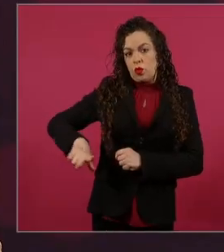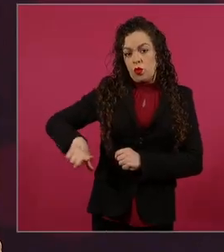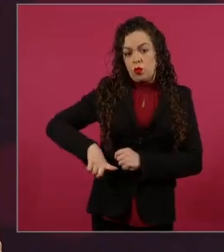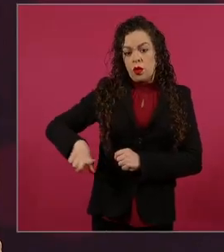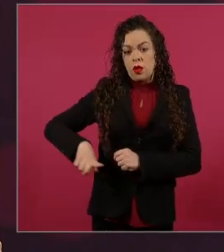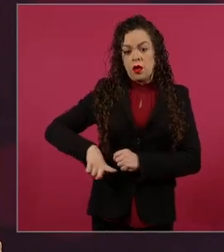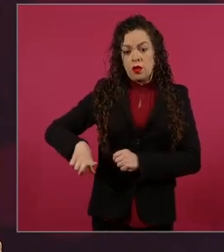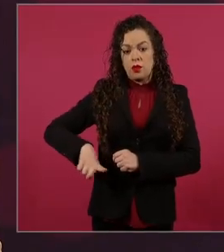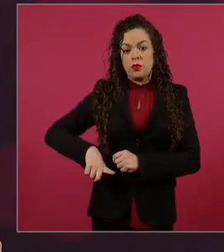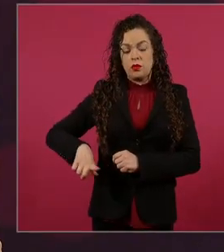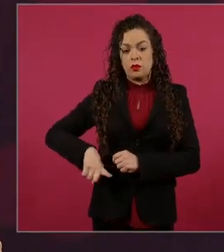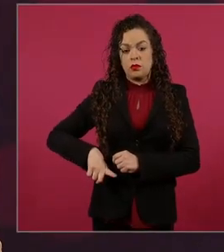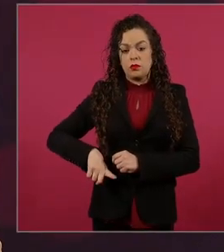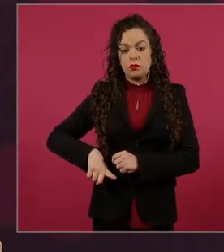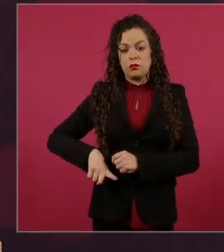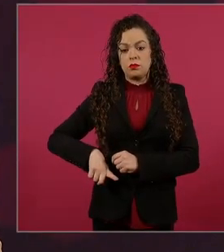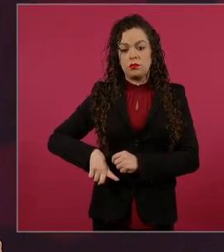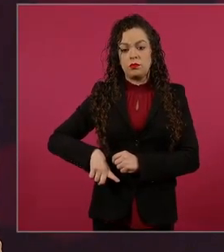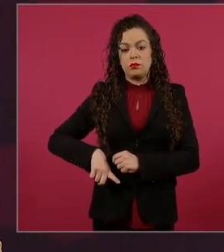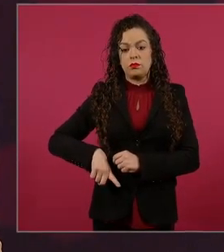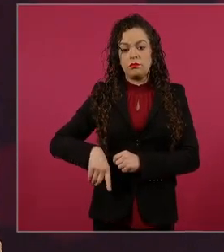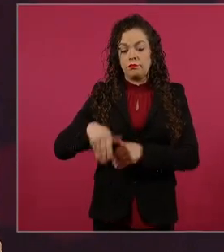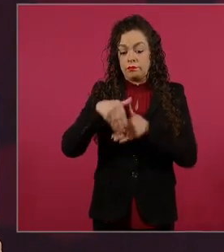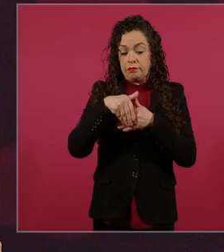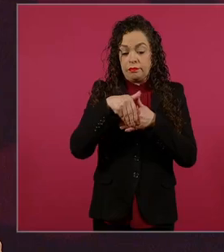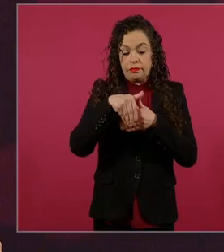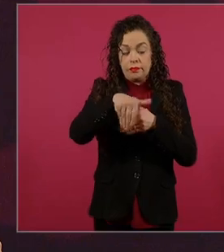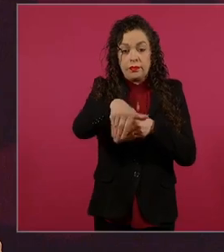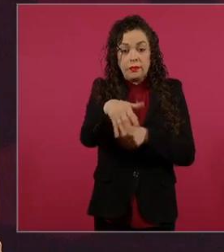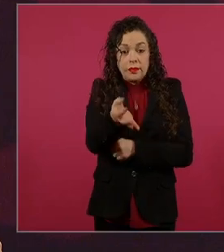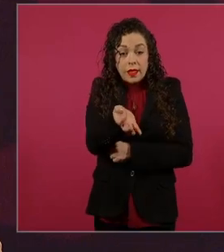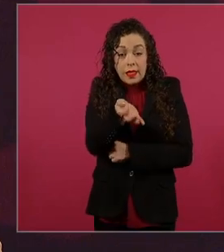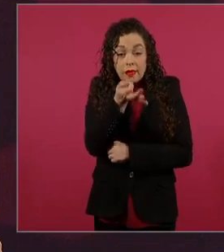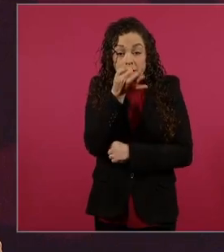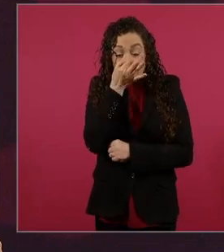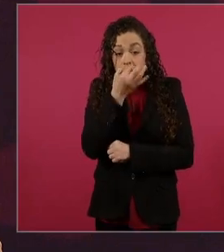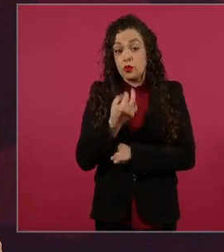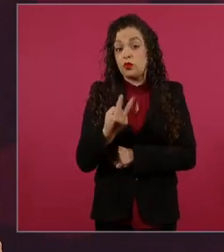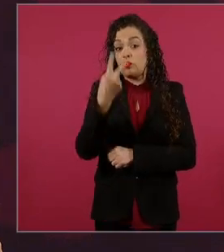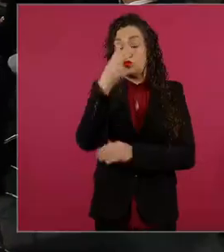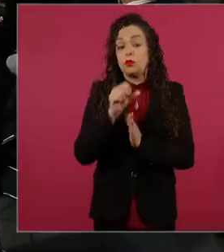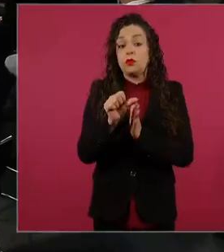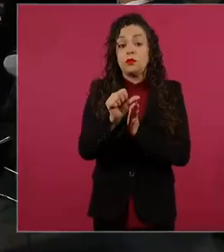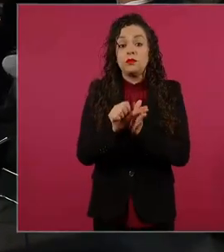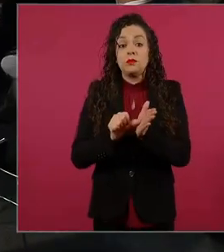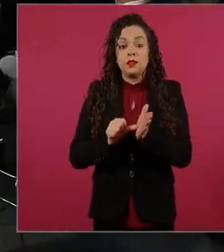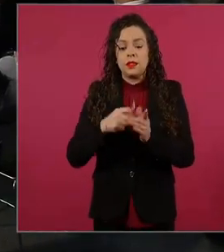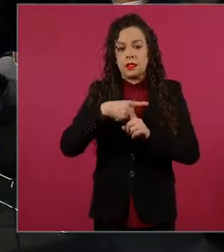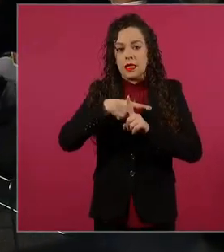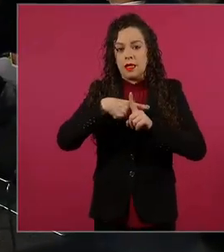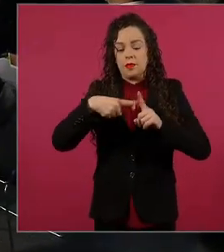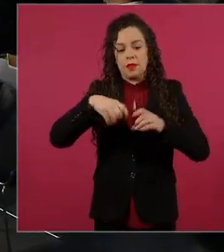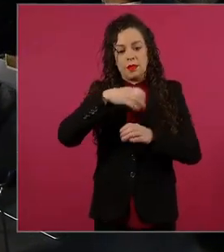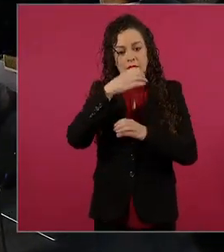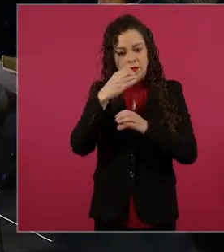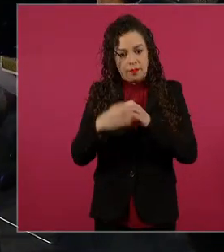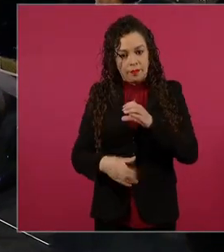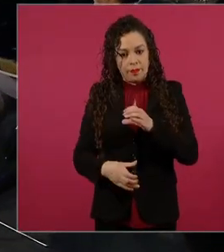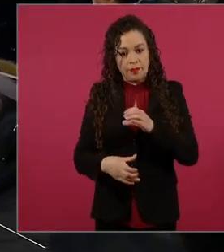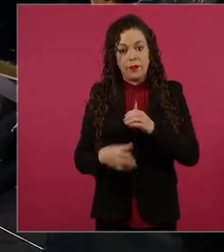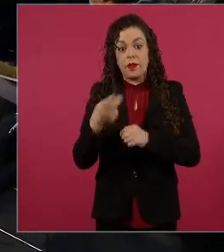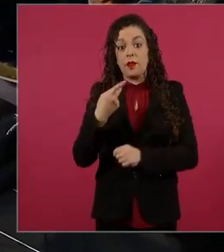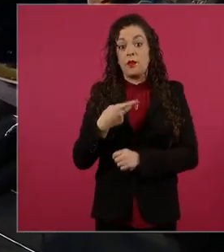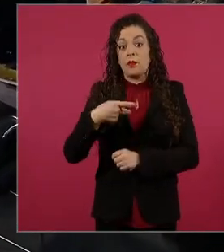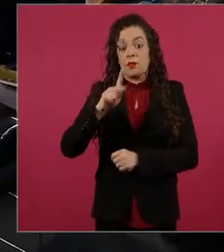porque ya nos faltan dos meses y medio y vamos a tener un informe el día primero de septiembre.